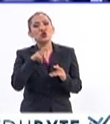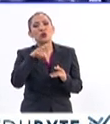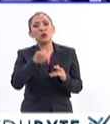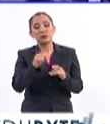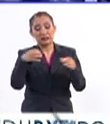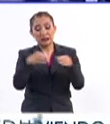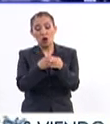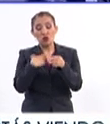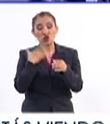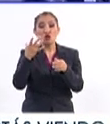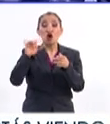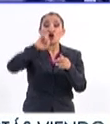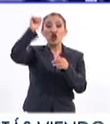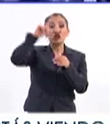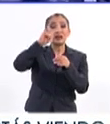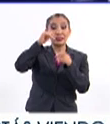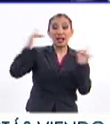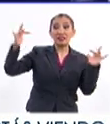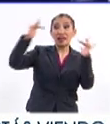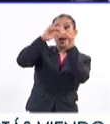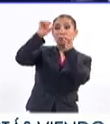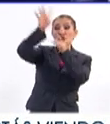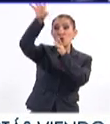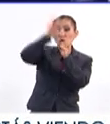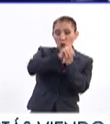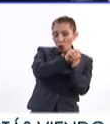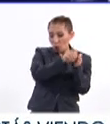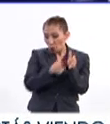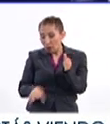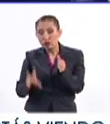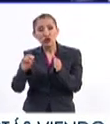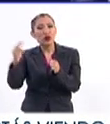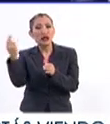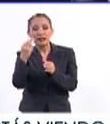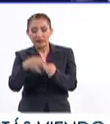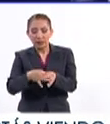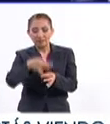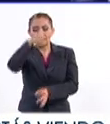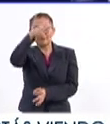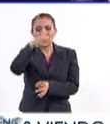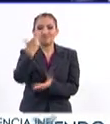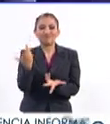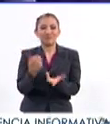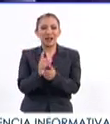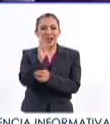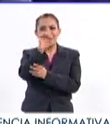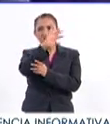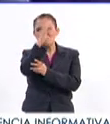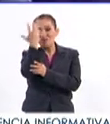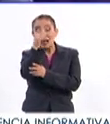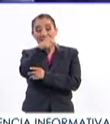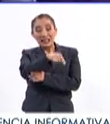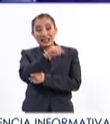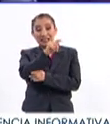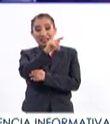satélites comerciales y puedan bajar su información a tierra sin necesidad de estaciones terrenas. Este satélite es un